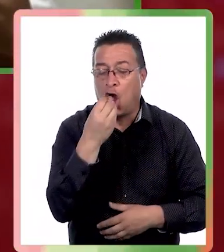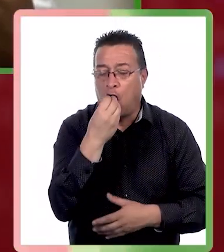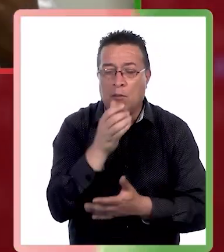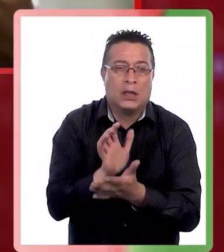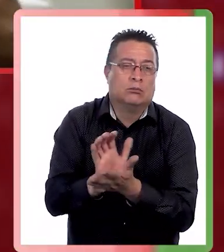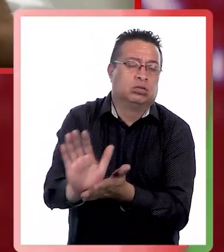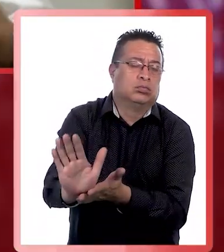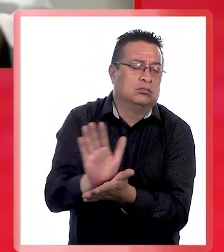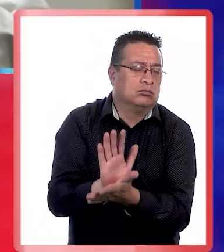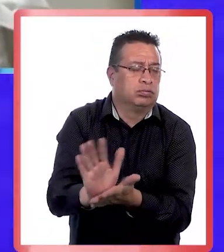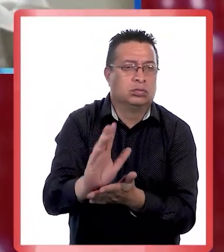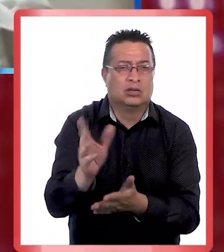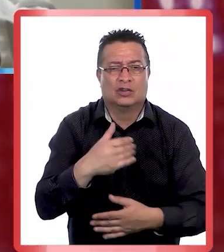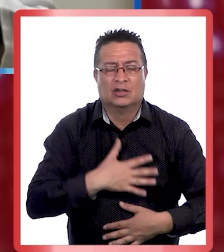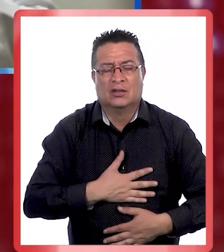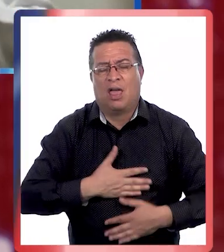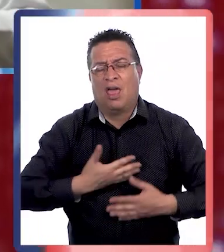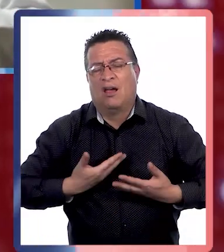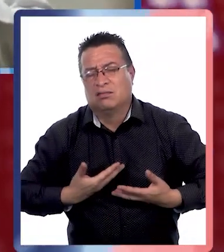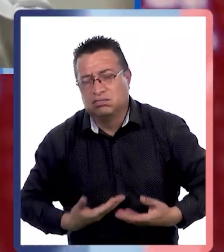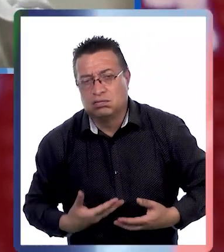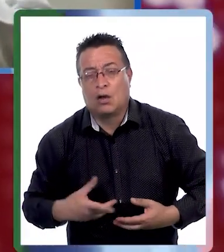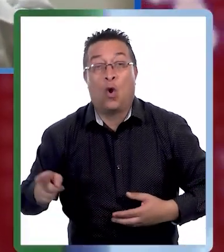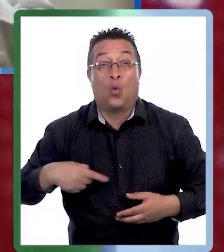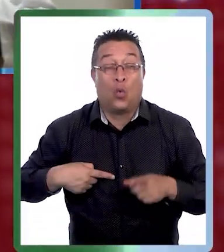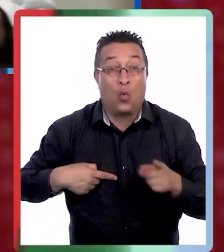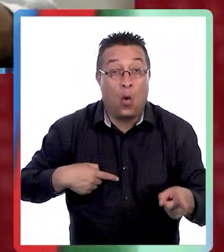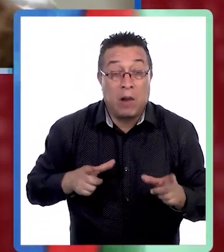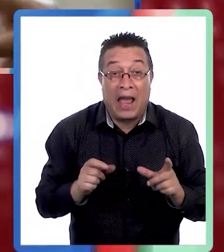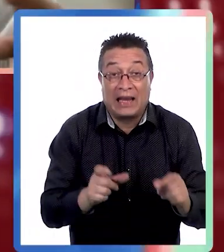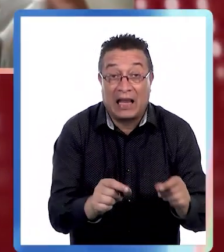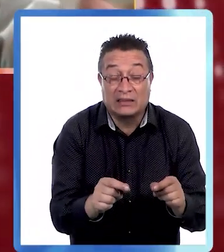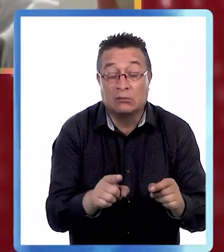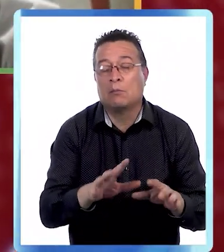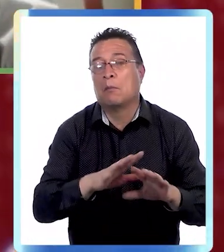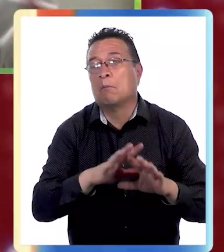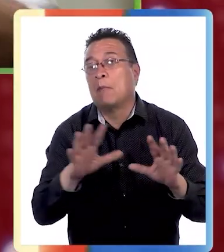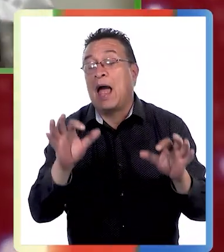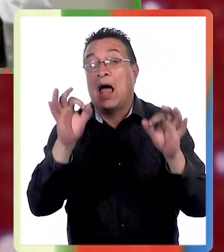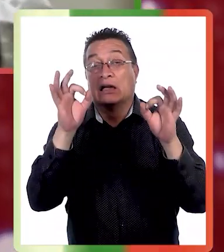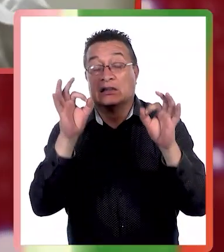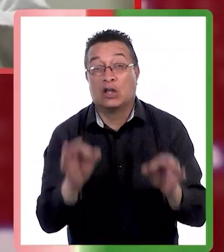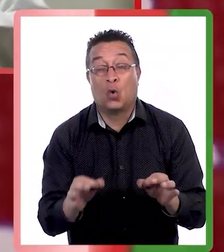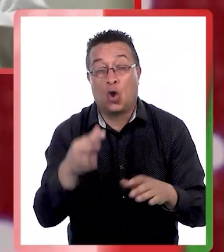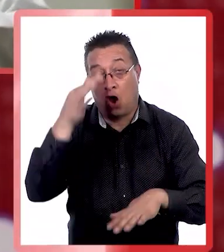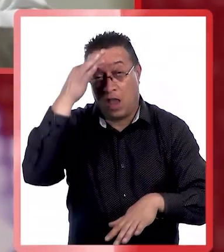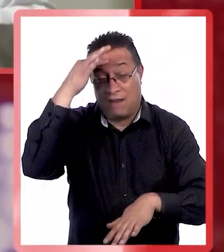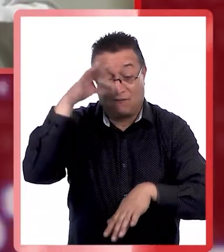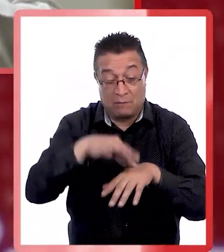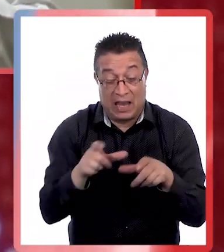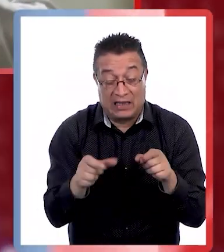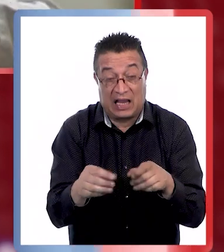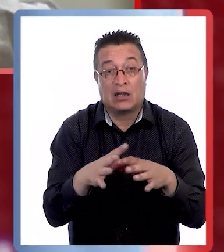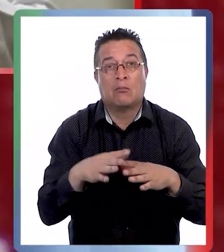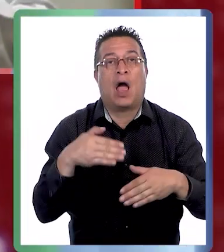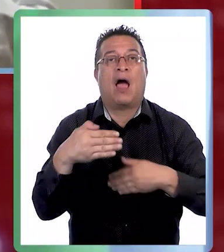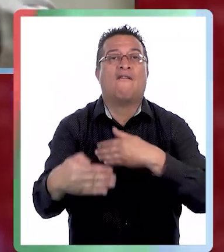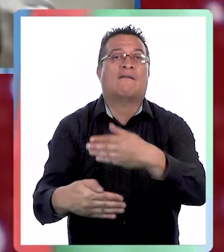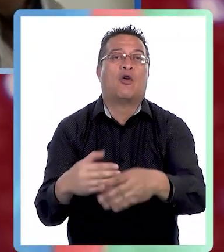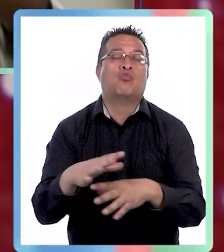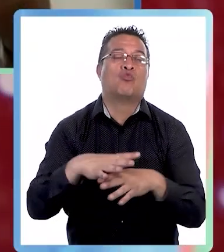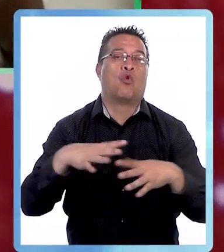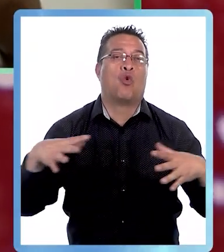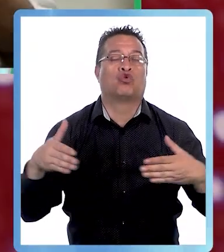comiendo o está muy fatigado por culpa del cáncer, lo más probable es que estemos con la enfermedad muy avanzada. Por lo tanto, la idea